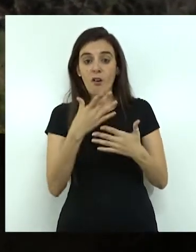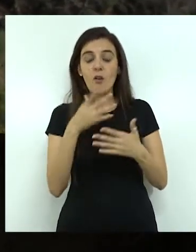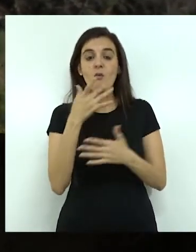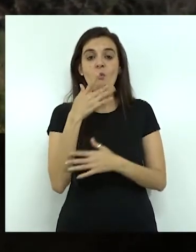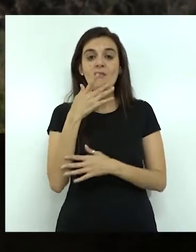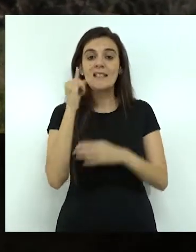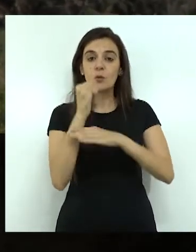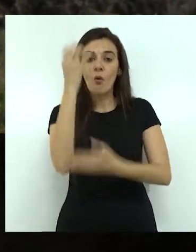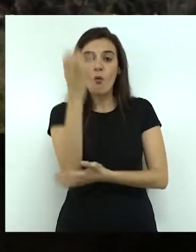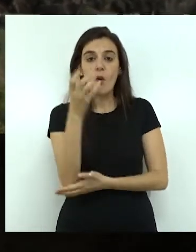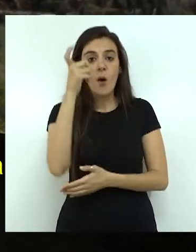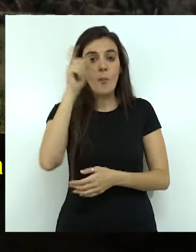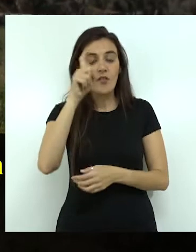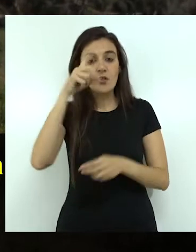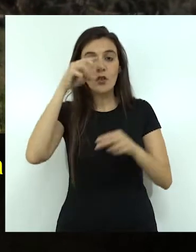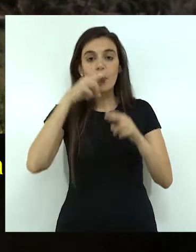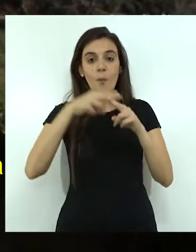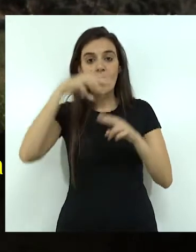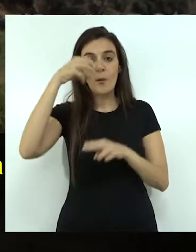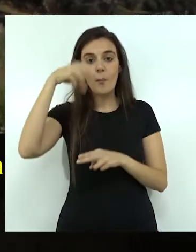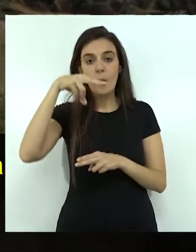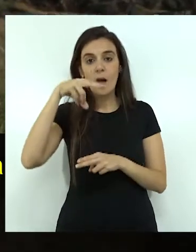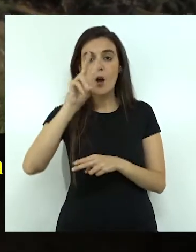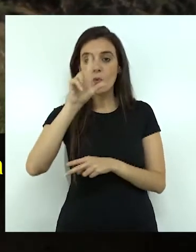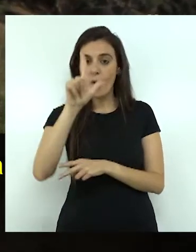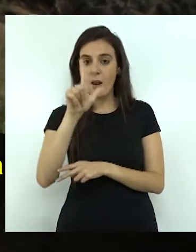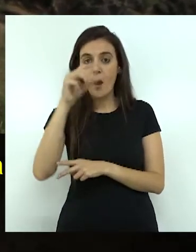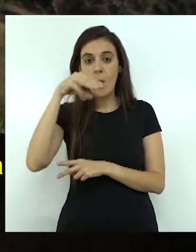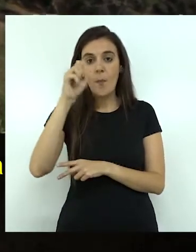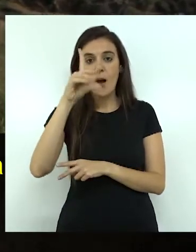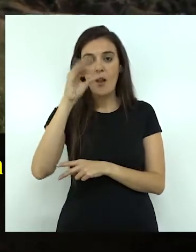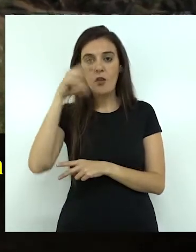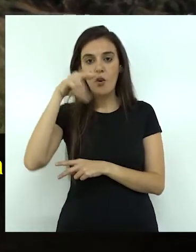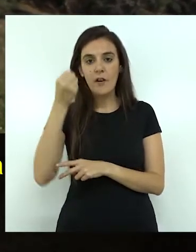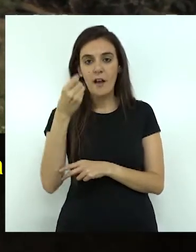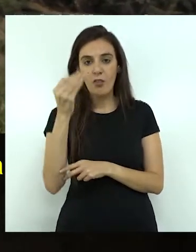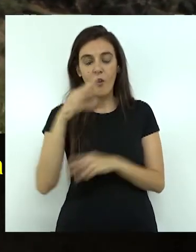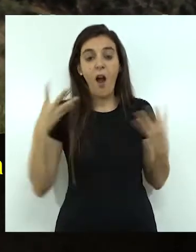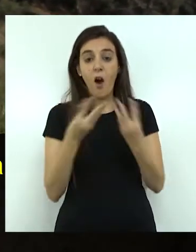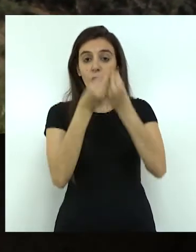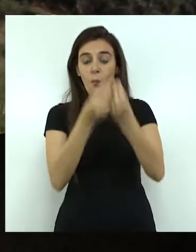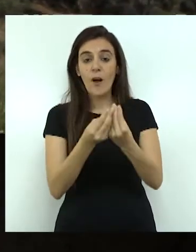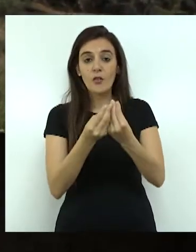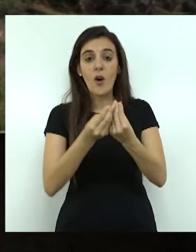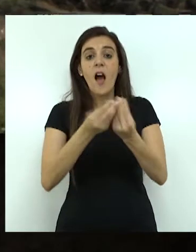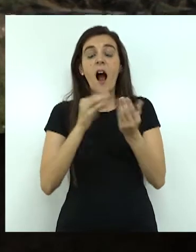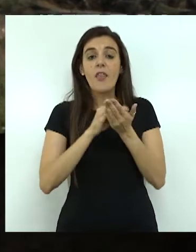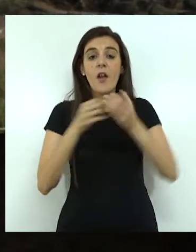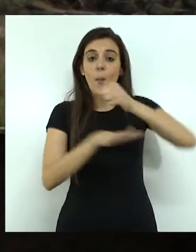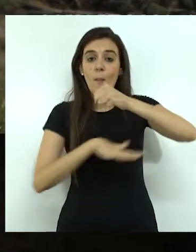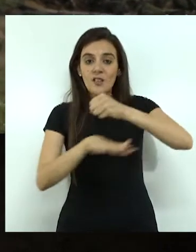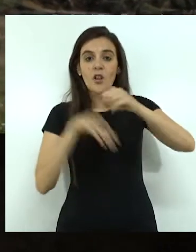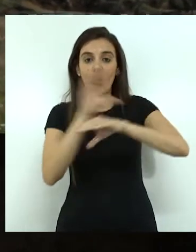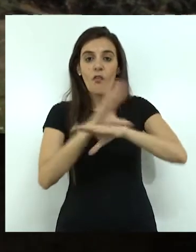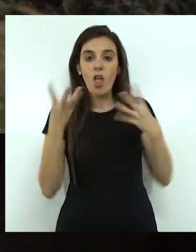del profesor manuel maldonado él acudió con sus alumnos de la formación profesional básica de mantenimiento de vehículos acudir a la consejería